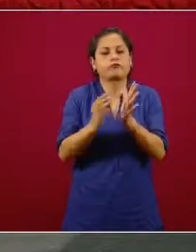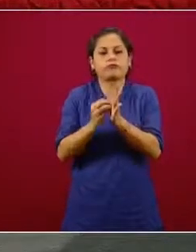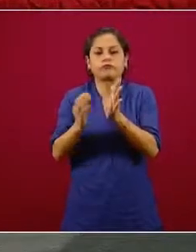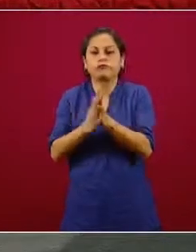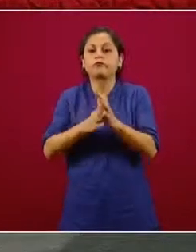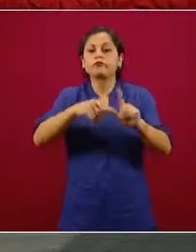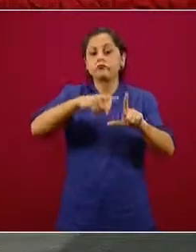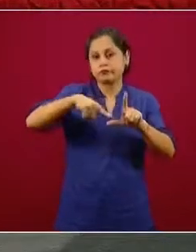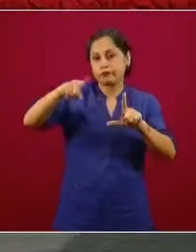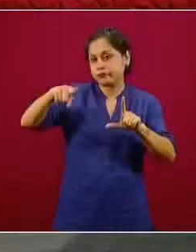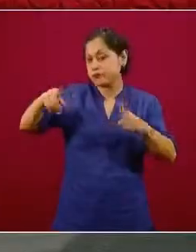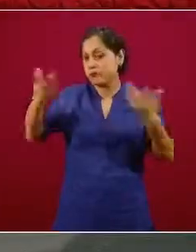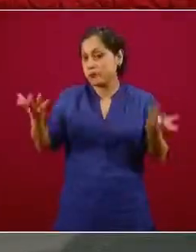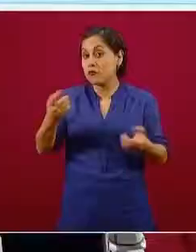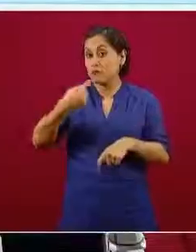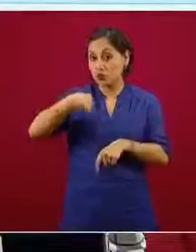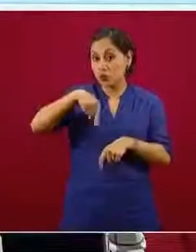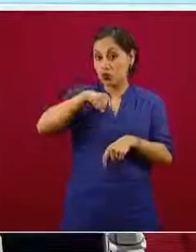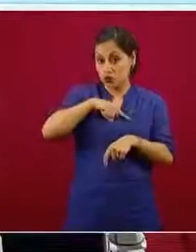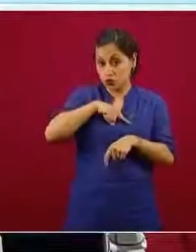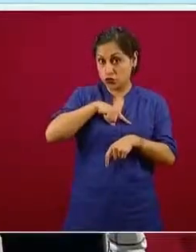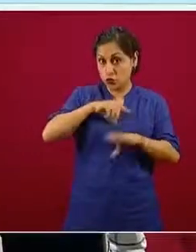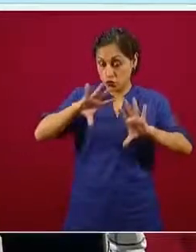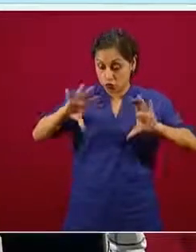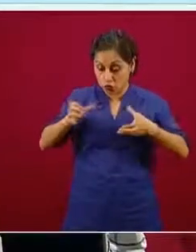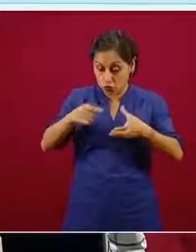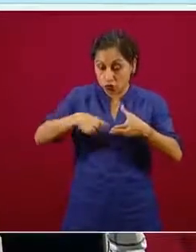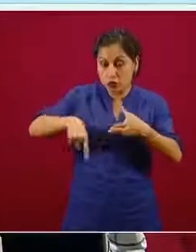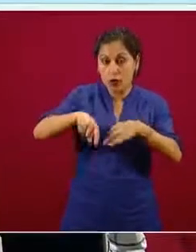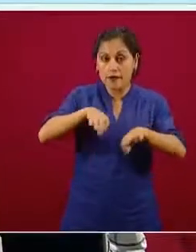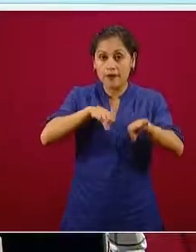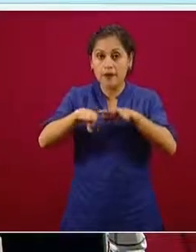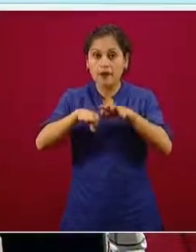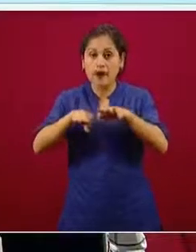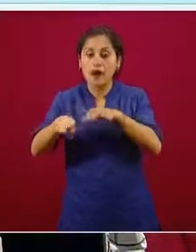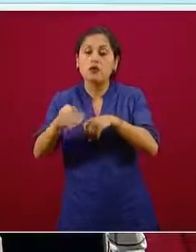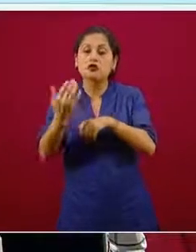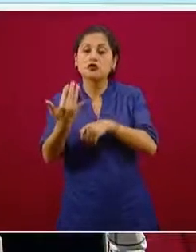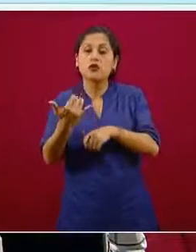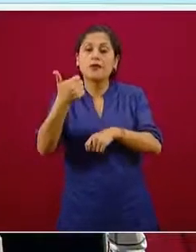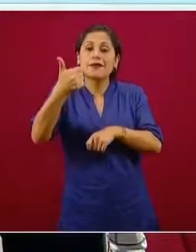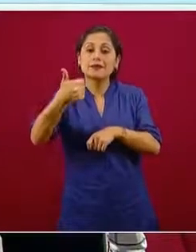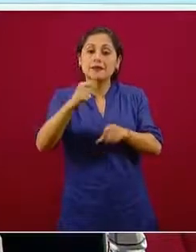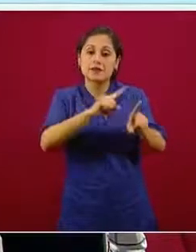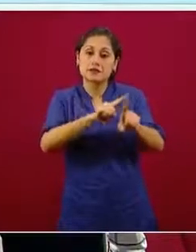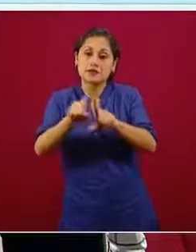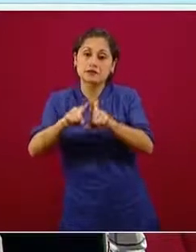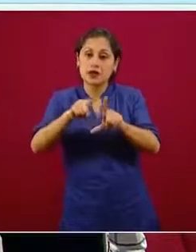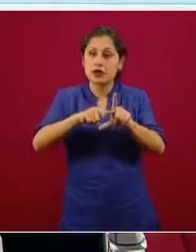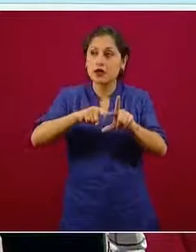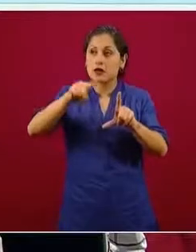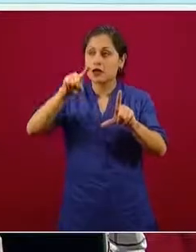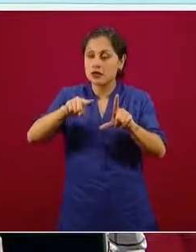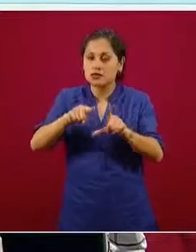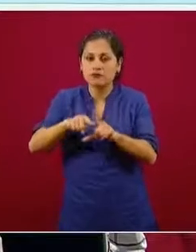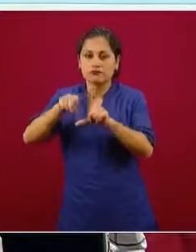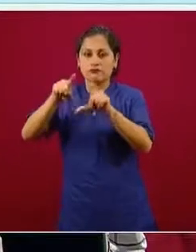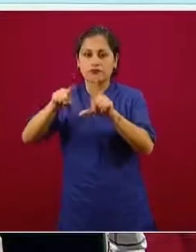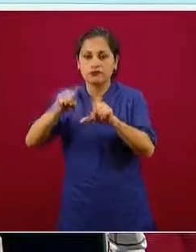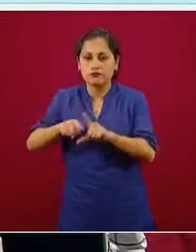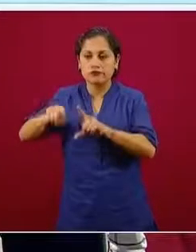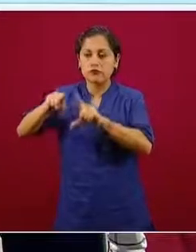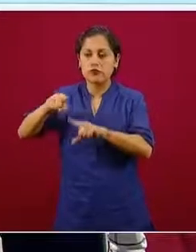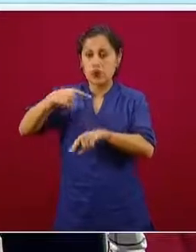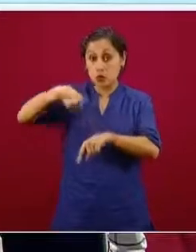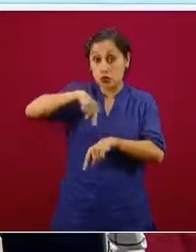trabajando un grupo de curvas epidémicas, son 56, que le hemos pedido a los